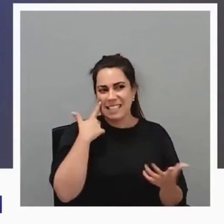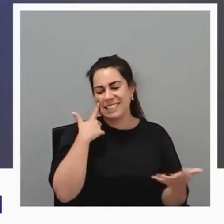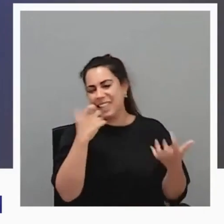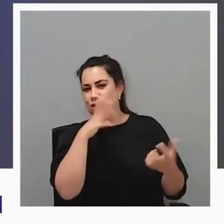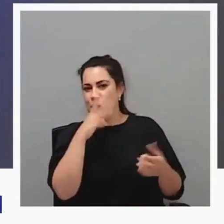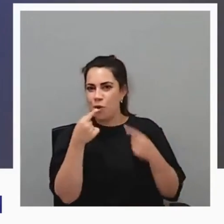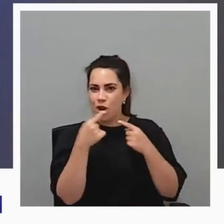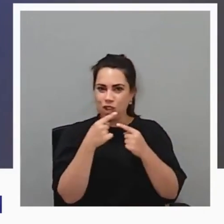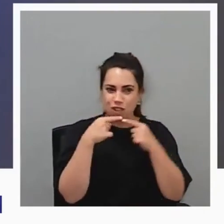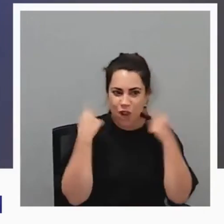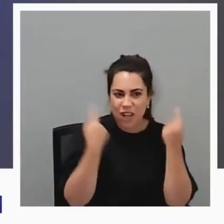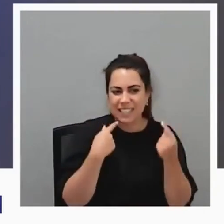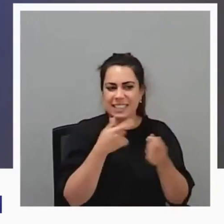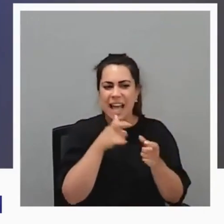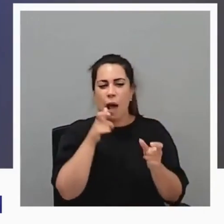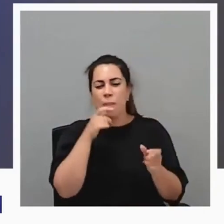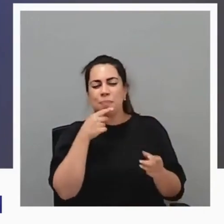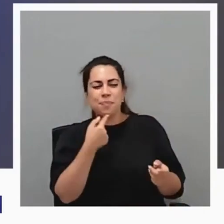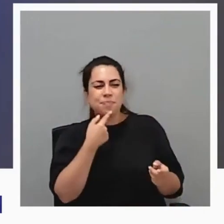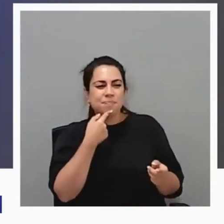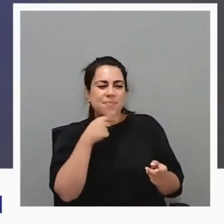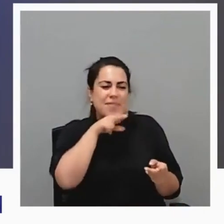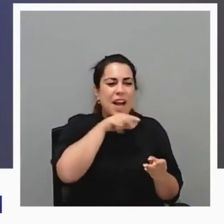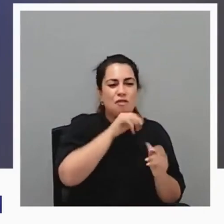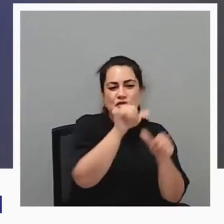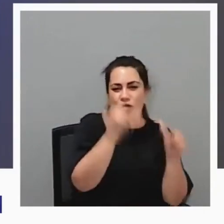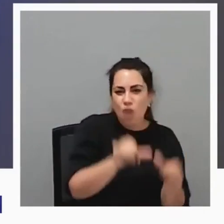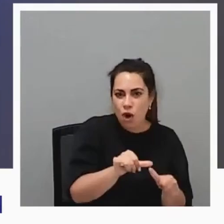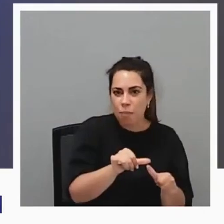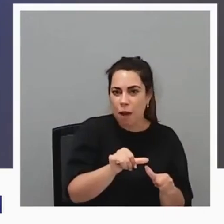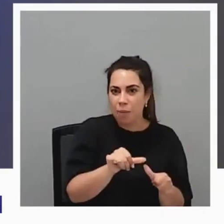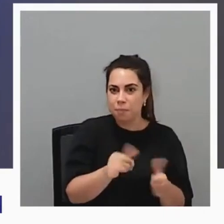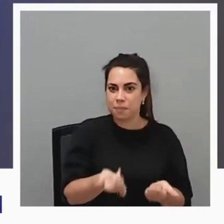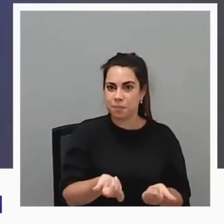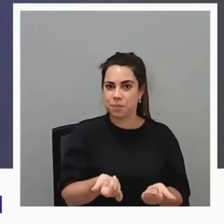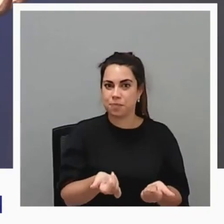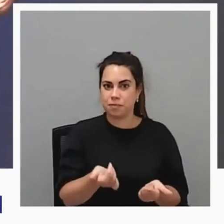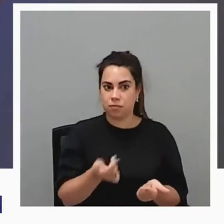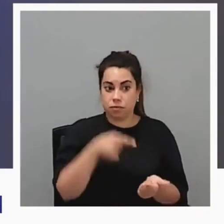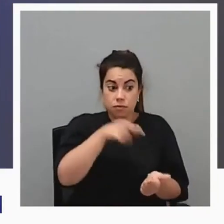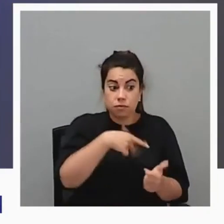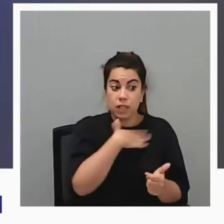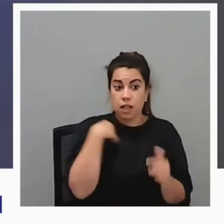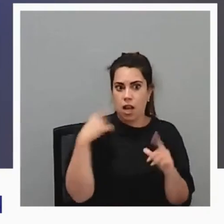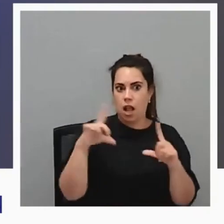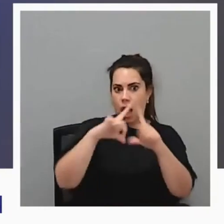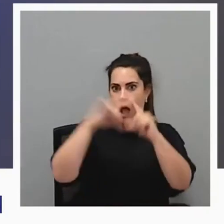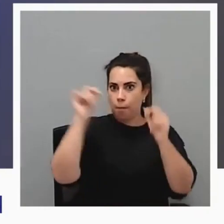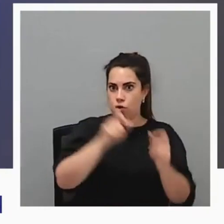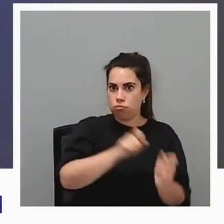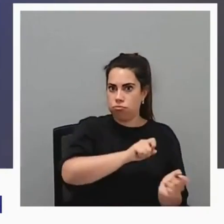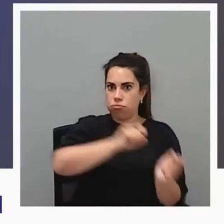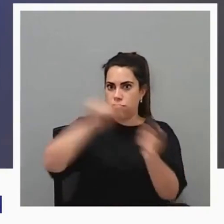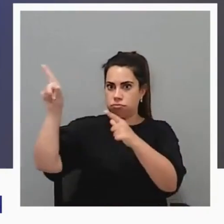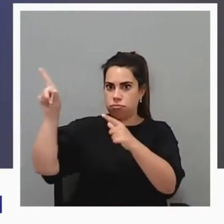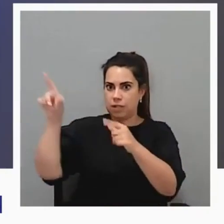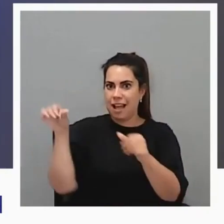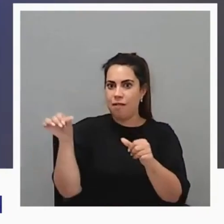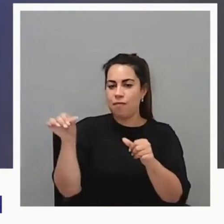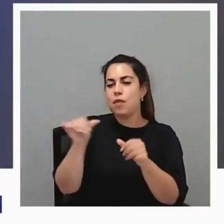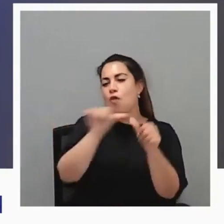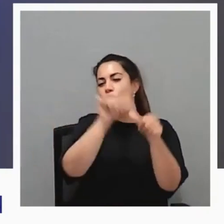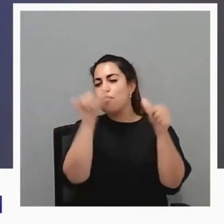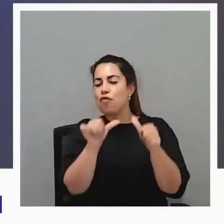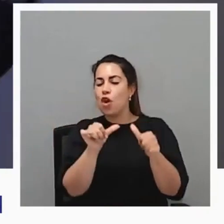incluso innovar en su modelo de negocio trasladando a Japón ese modelo de restaurante. Esa